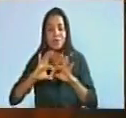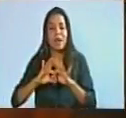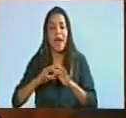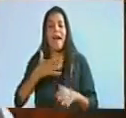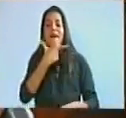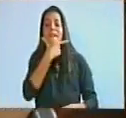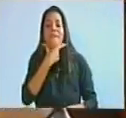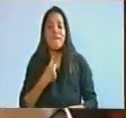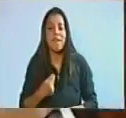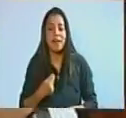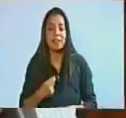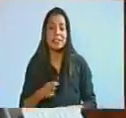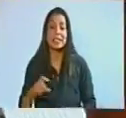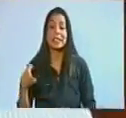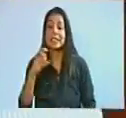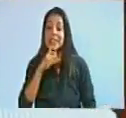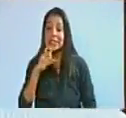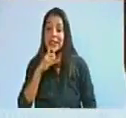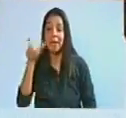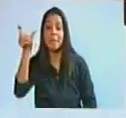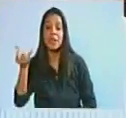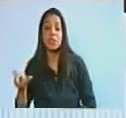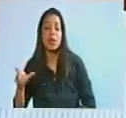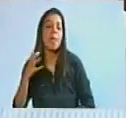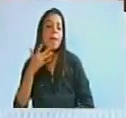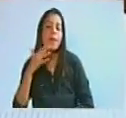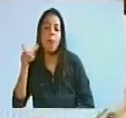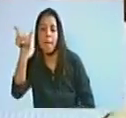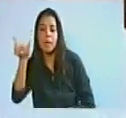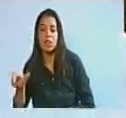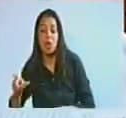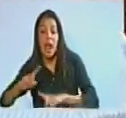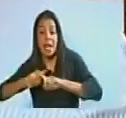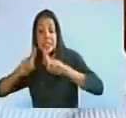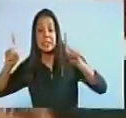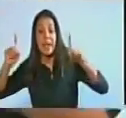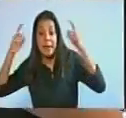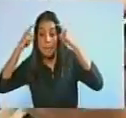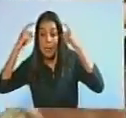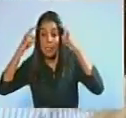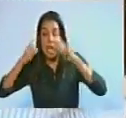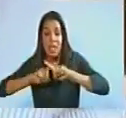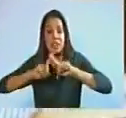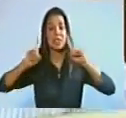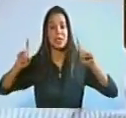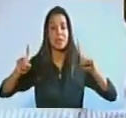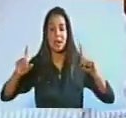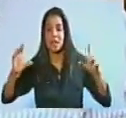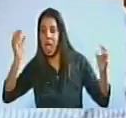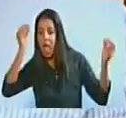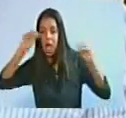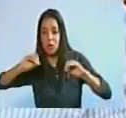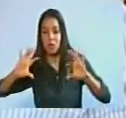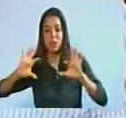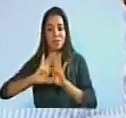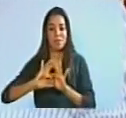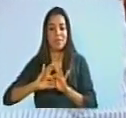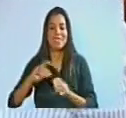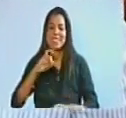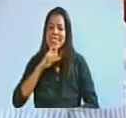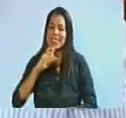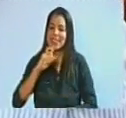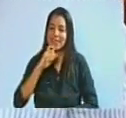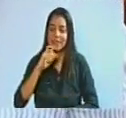hacerlo con el que siente y piensa diferente. Y argumentos tenemos de sobra para